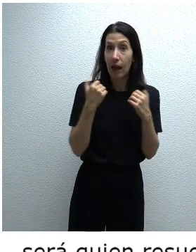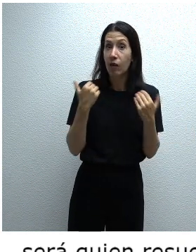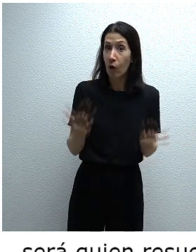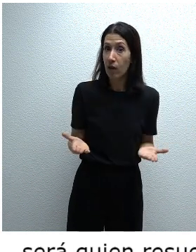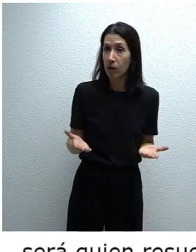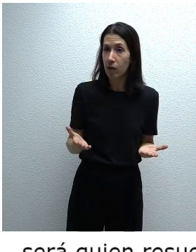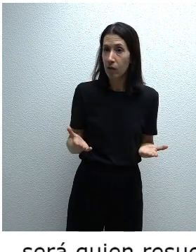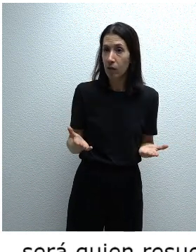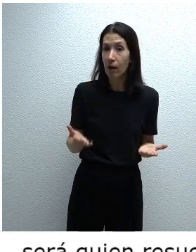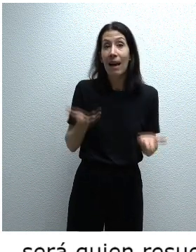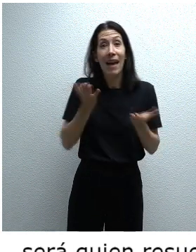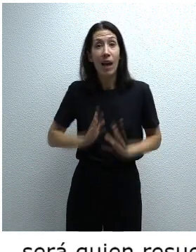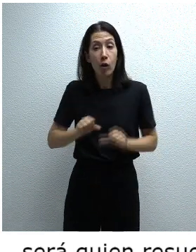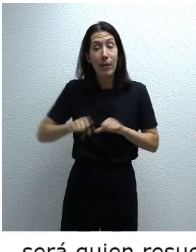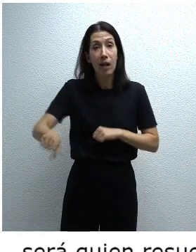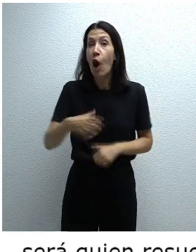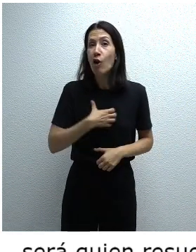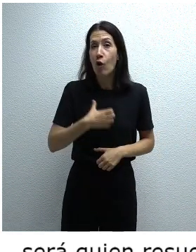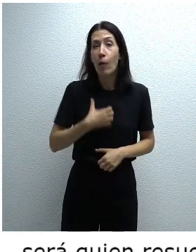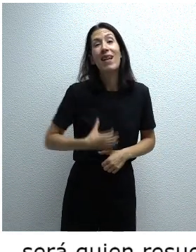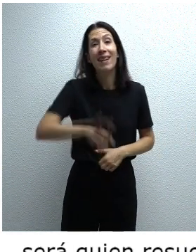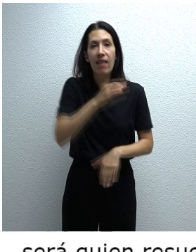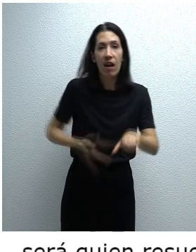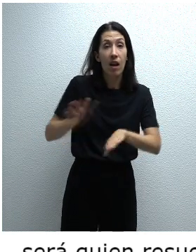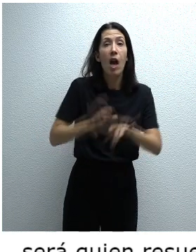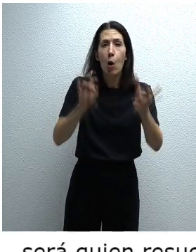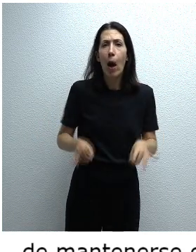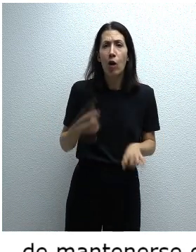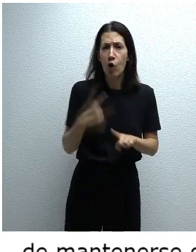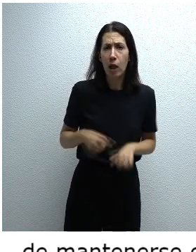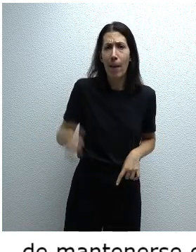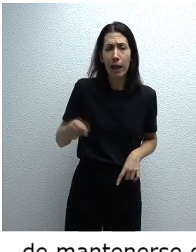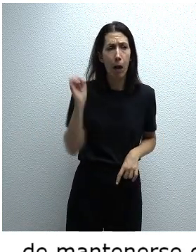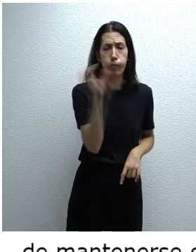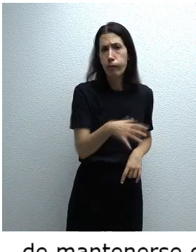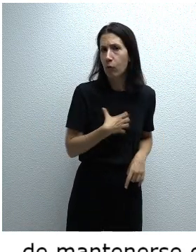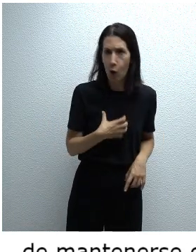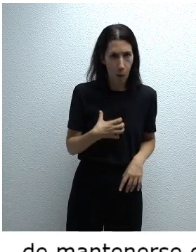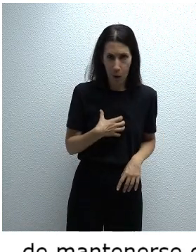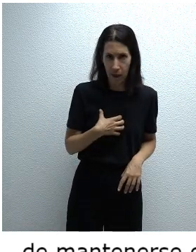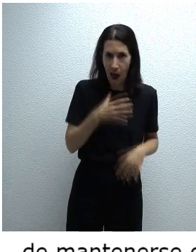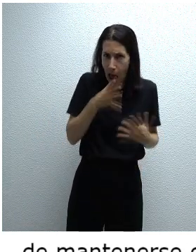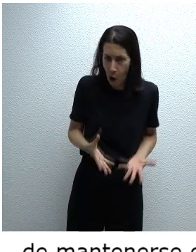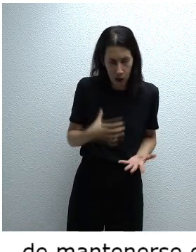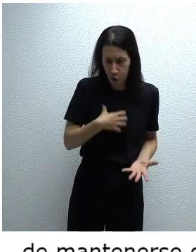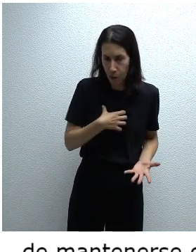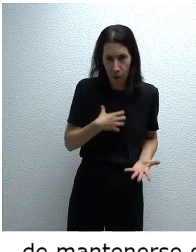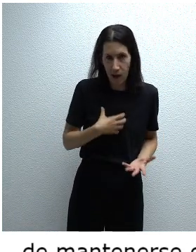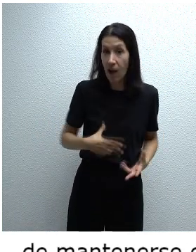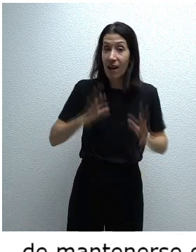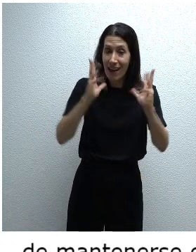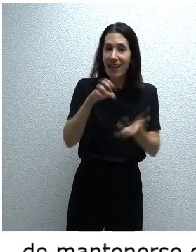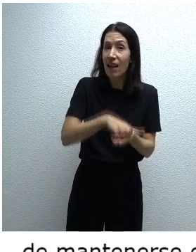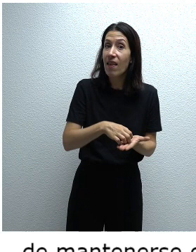que los hijos no pueden ingresar como si fuera una maleta. Hoy en día no se entra en una residencia si no